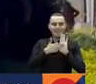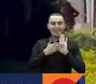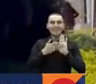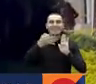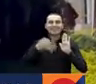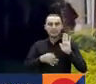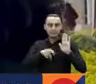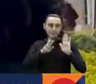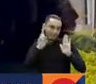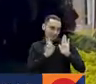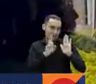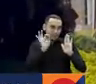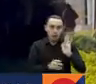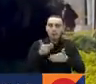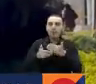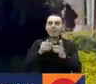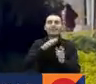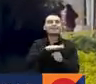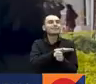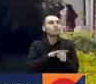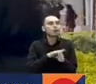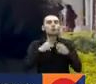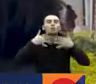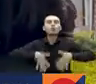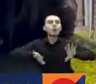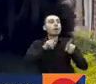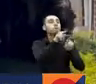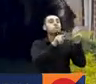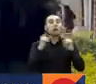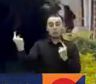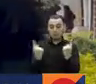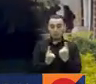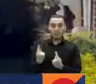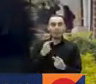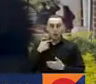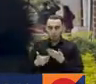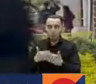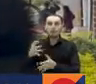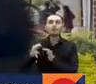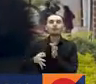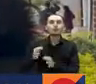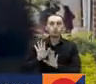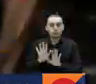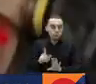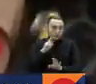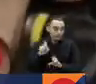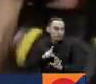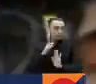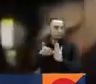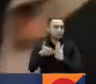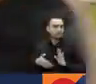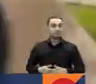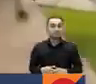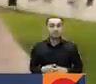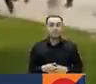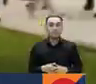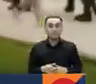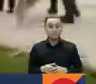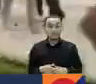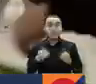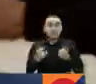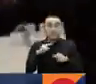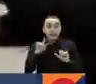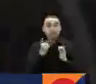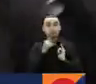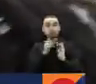fundamentales deben respetarse a todo ciudadano extranjero que está siendo sometido a un procedimiento de esta naturaleza. Al cierre de esta emisión,